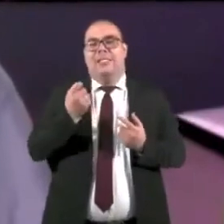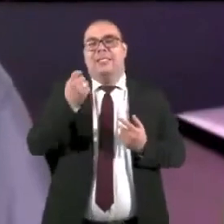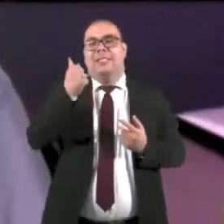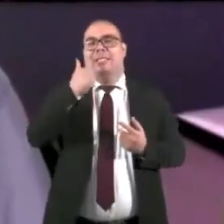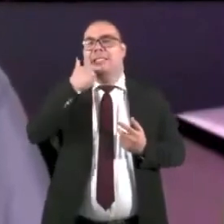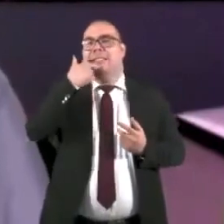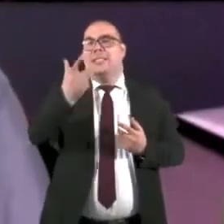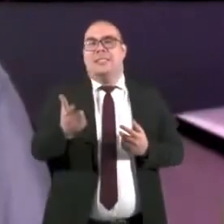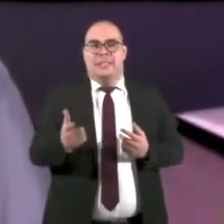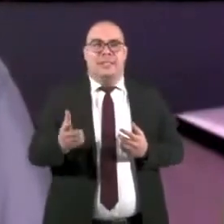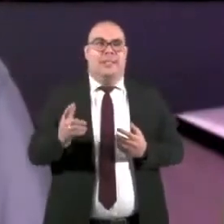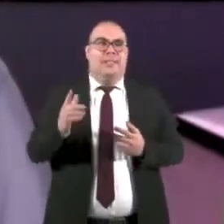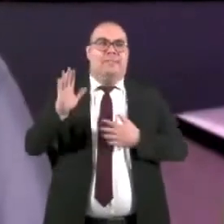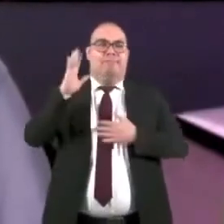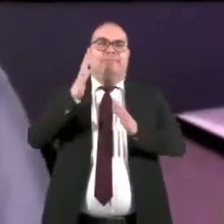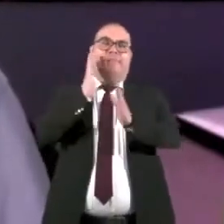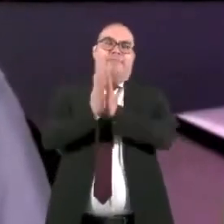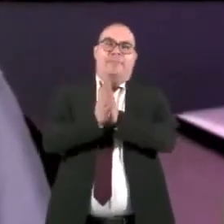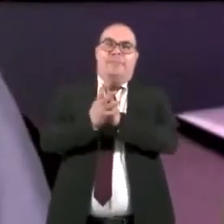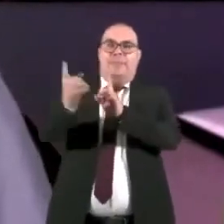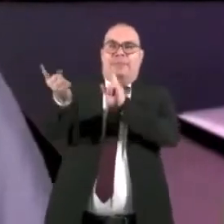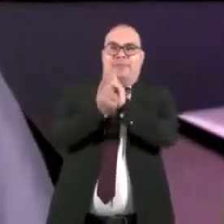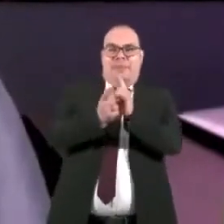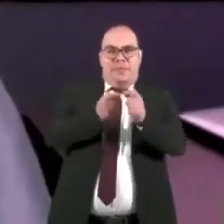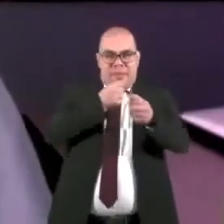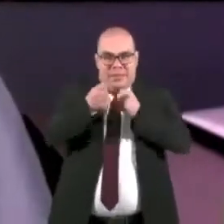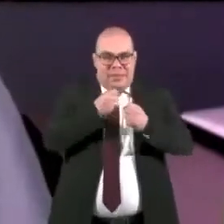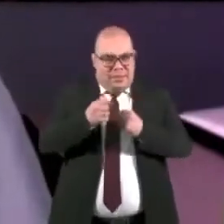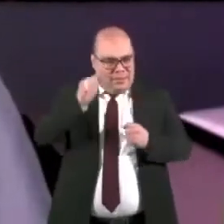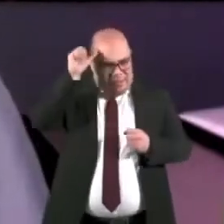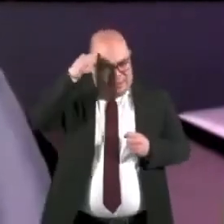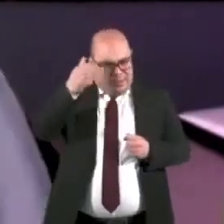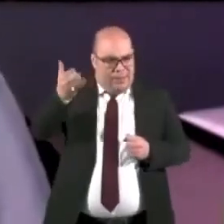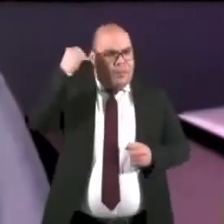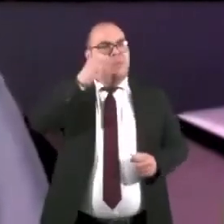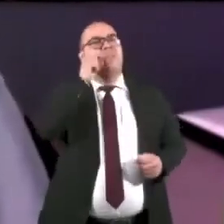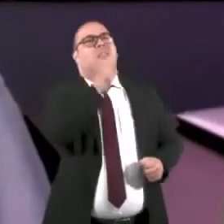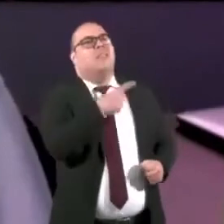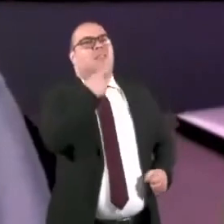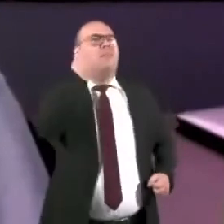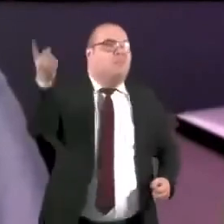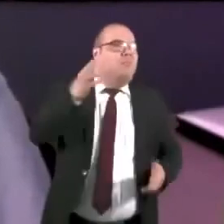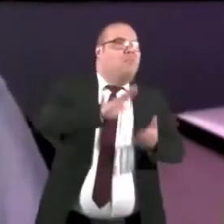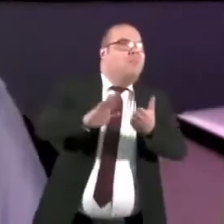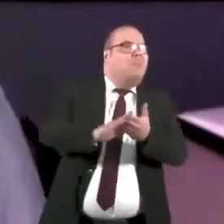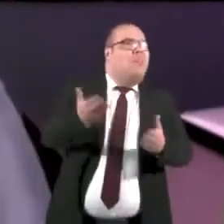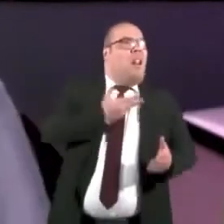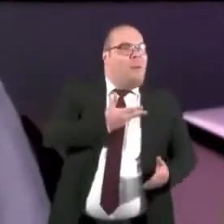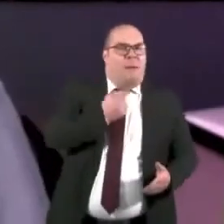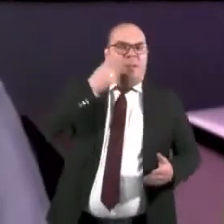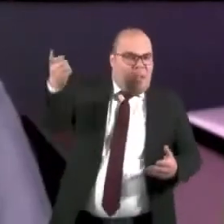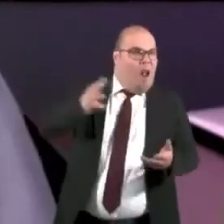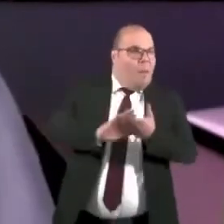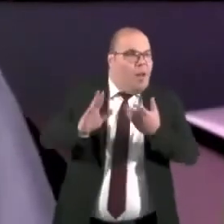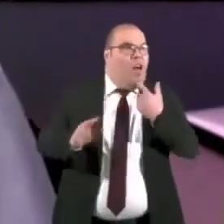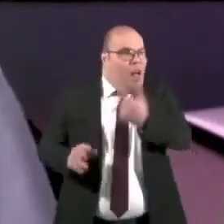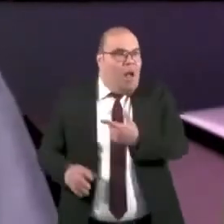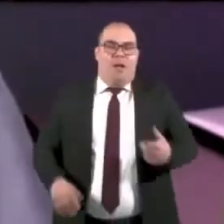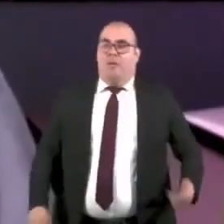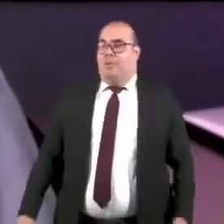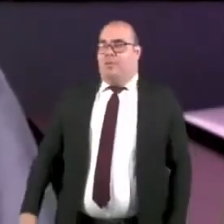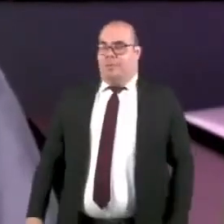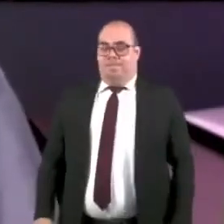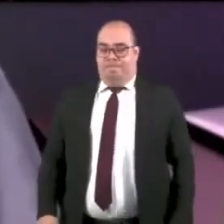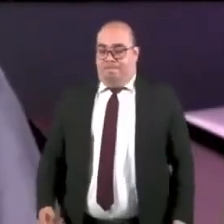intervenciones, la primera entrevista recuerdo en Telesur cuando me insistían, ¿usted qué le dice a las madres de los soldados? Pues